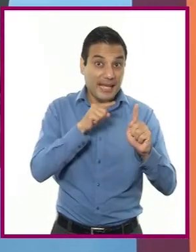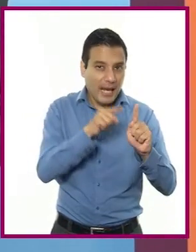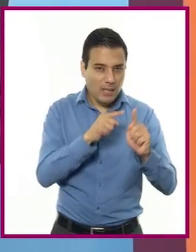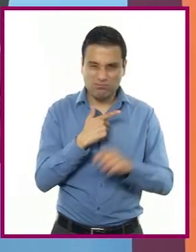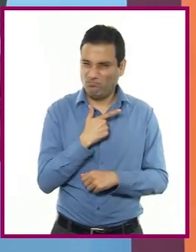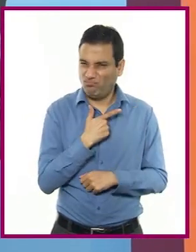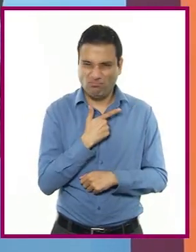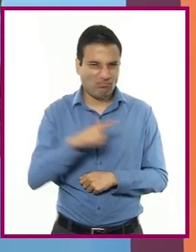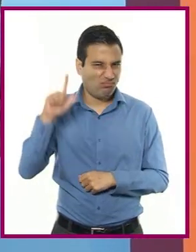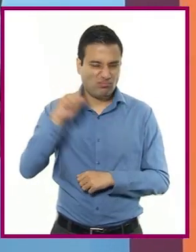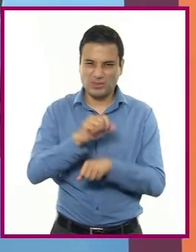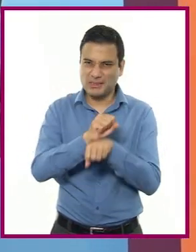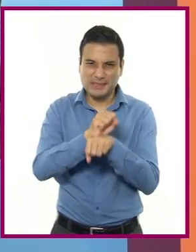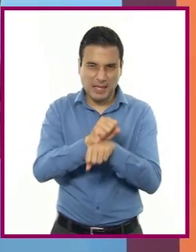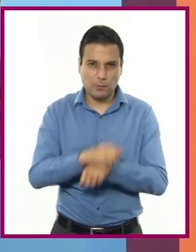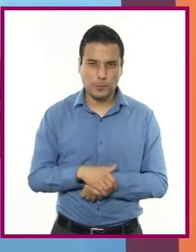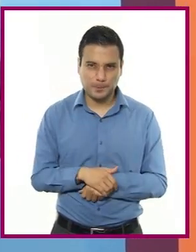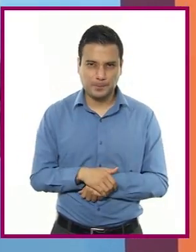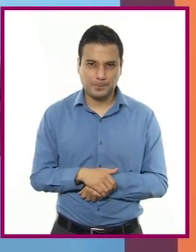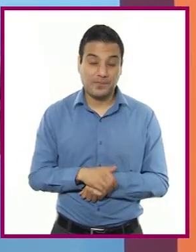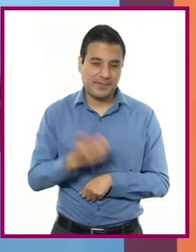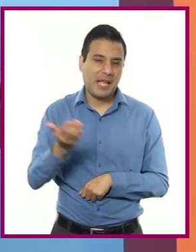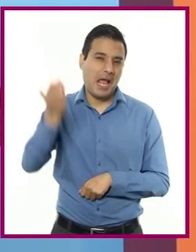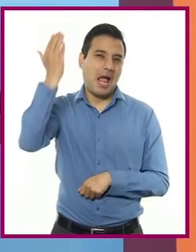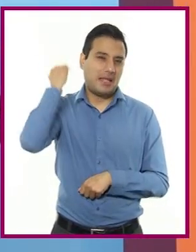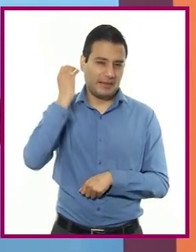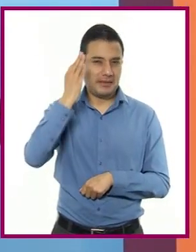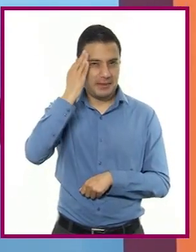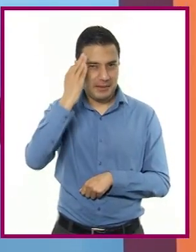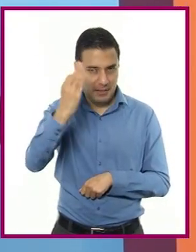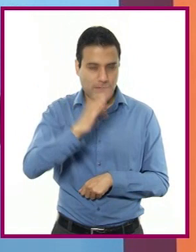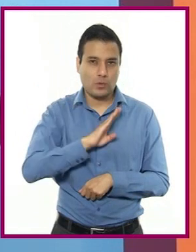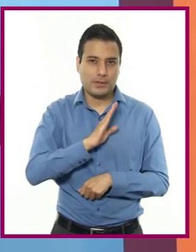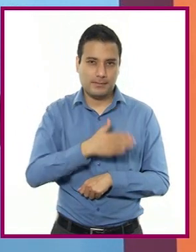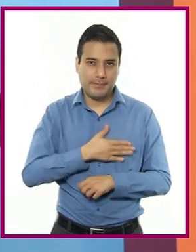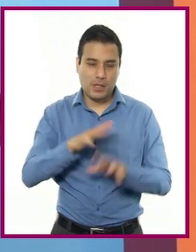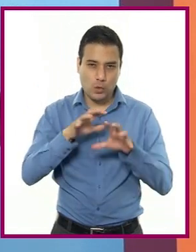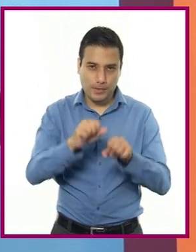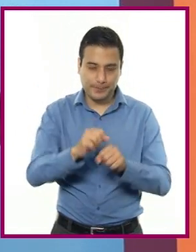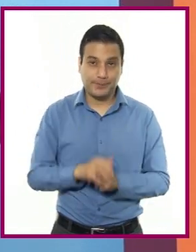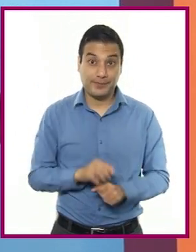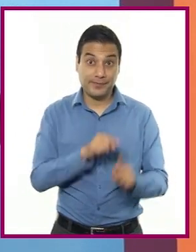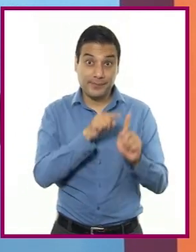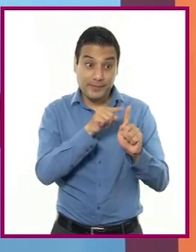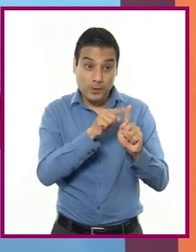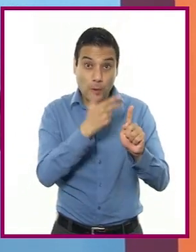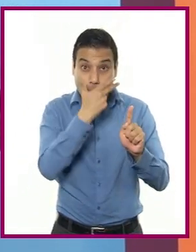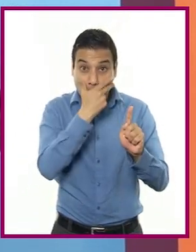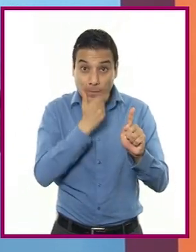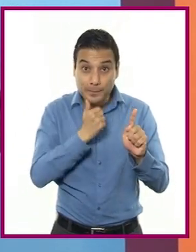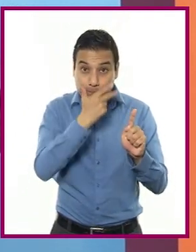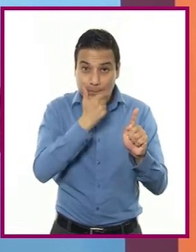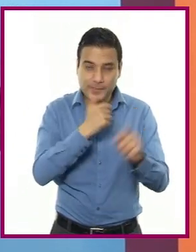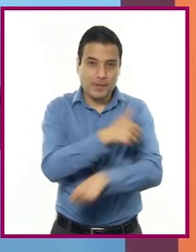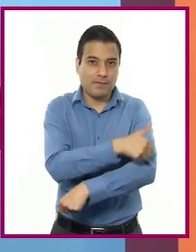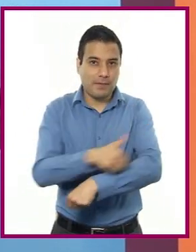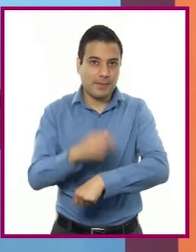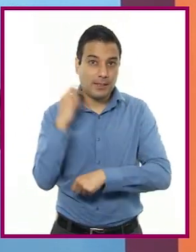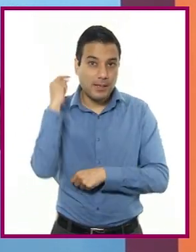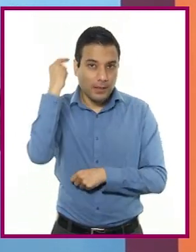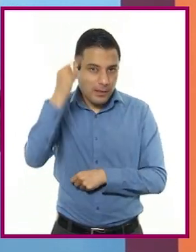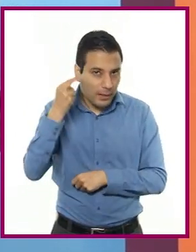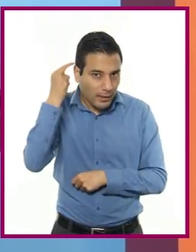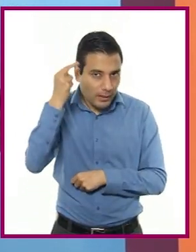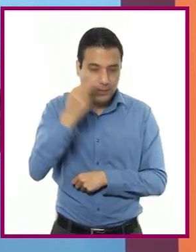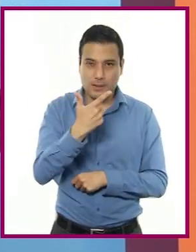a principios del periodo colonial español. Se decía que Yanga era miembro de la familia real de Gabón y